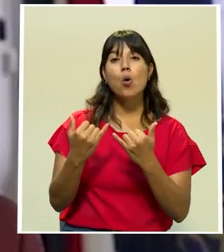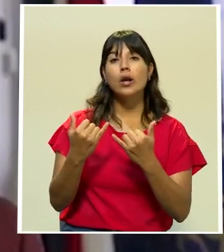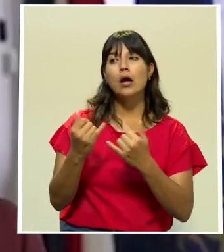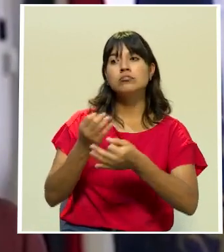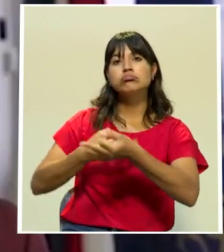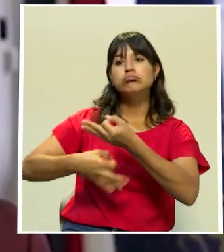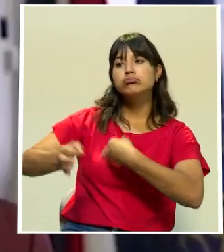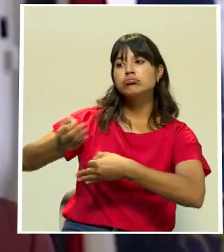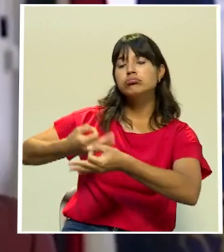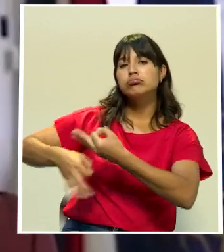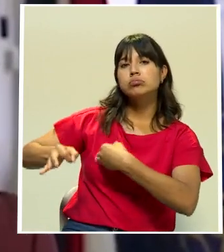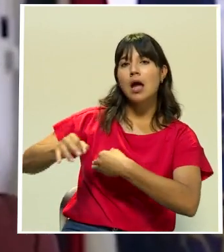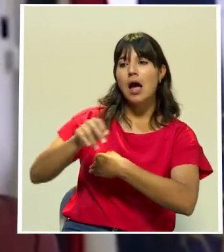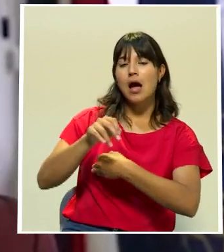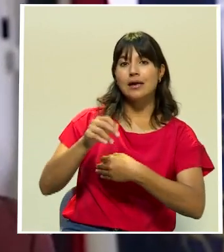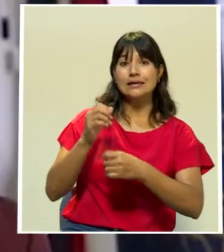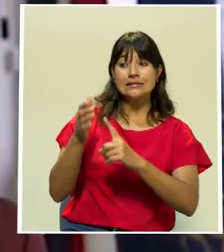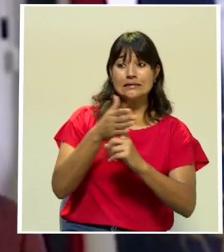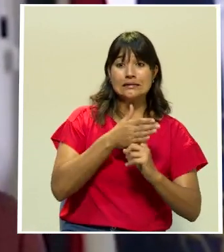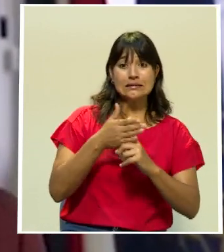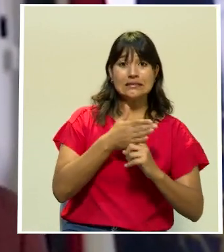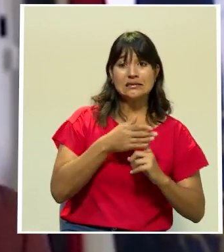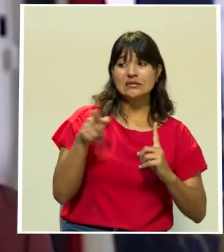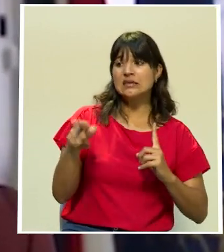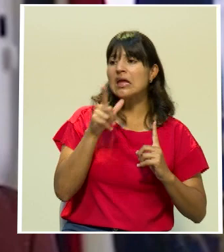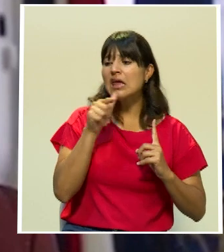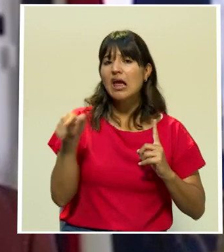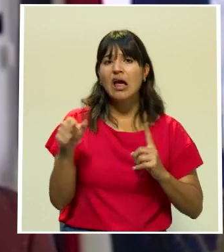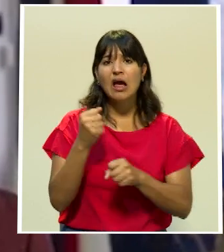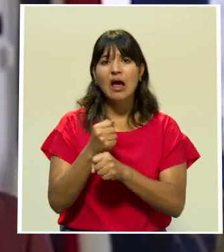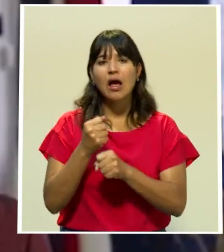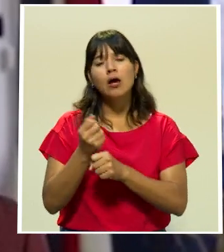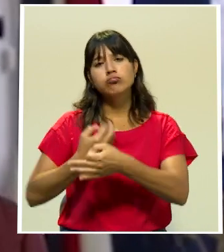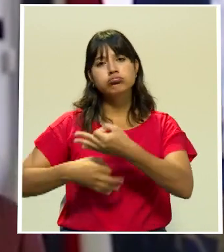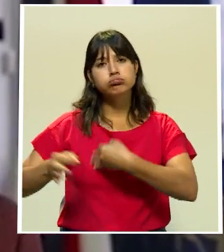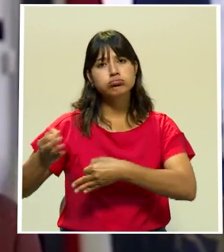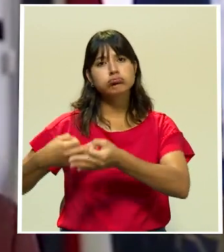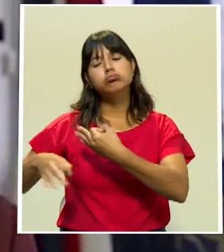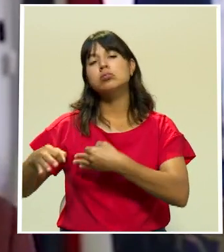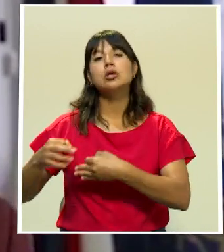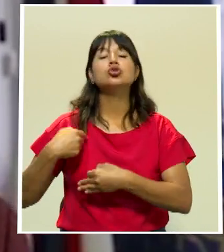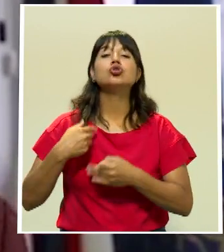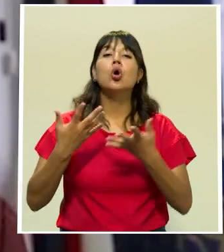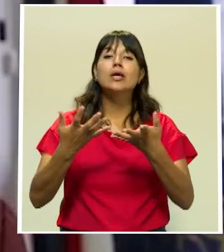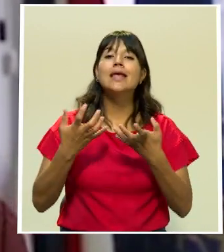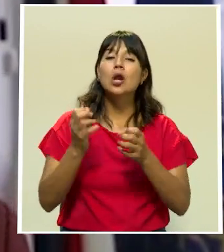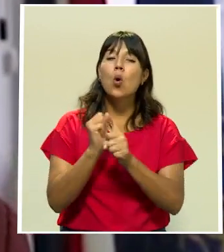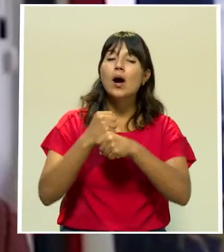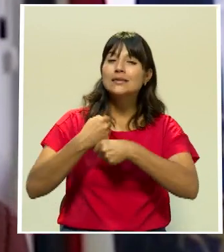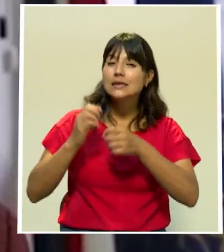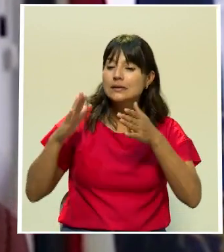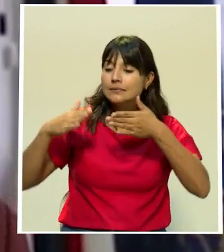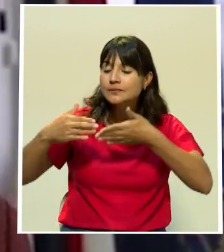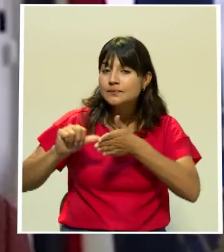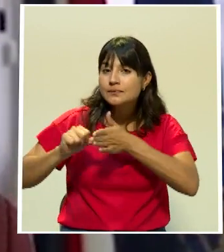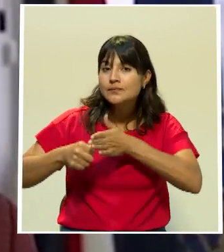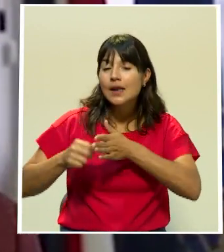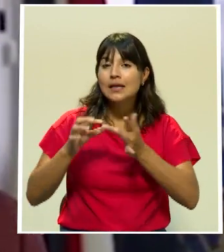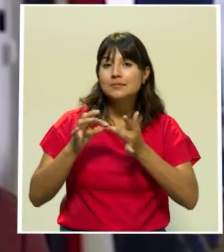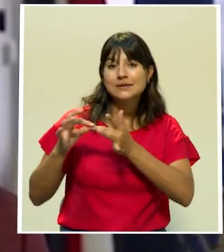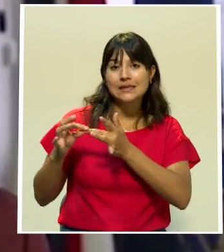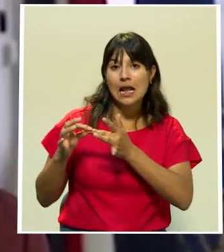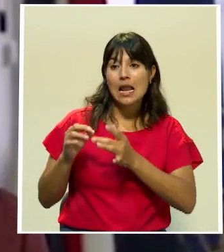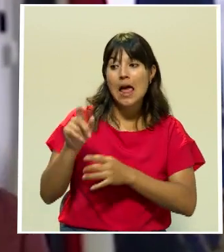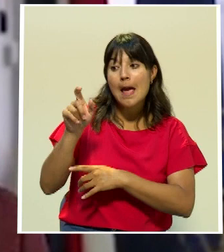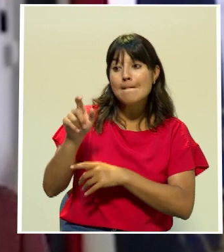con tiempo extraordinario. Quiero hacer un énfasis especial en que los pacientes que están